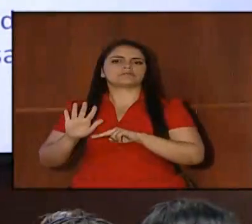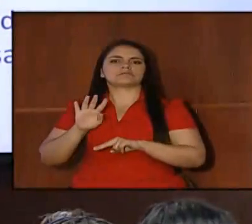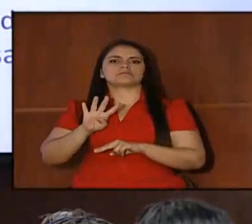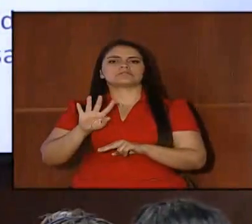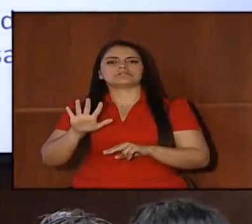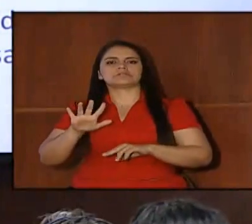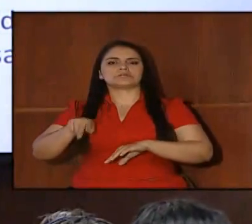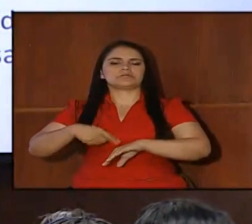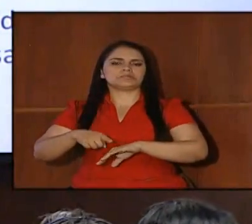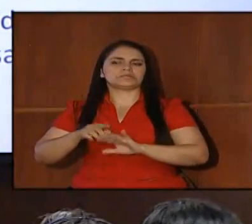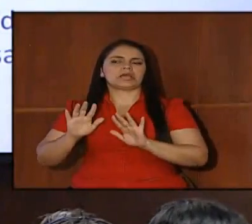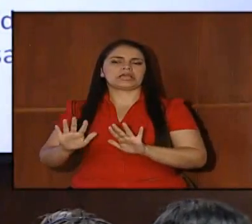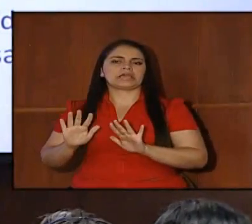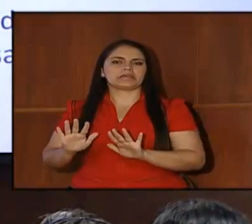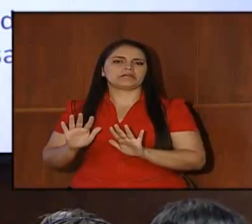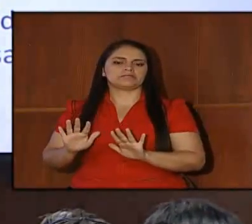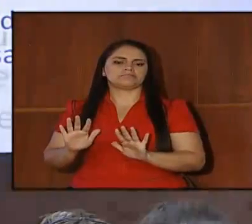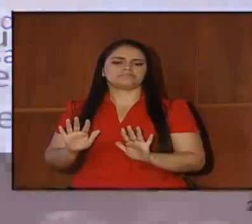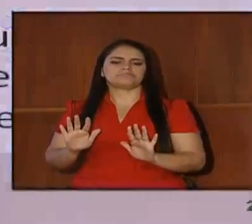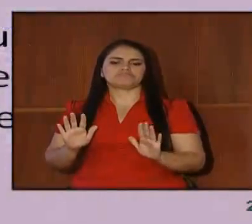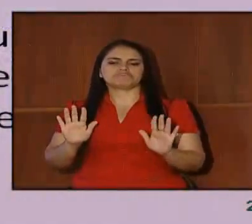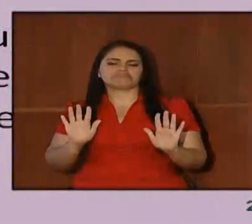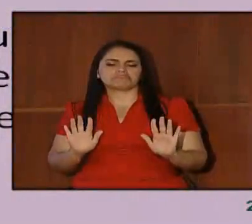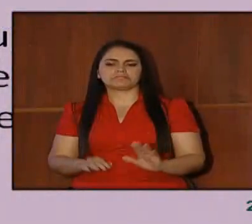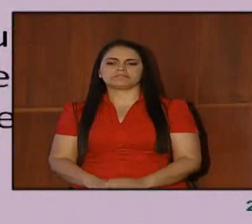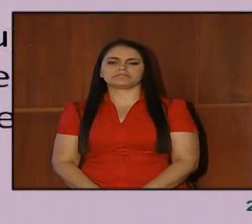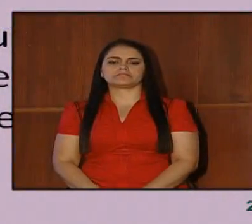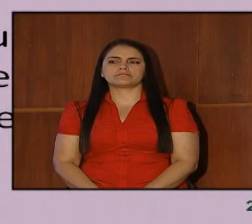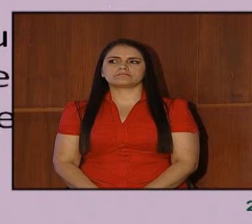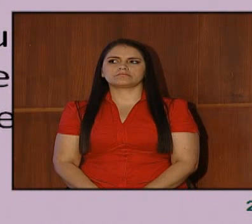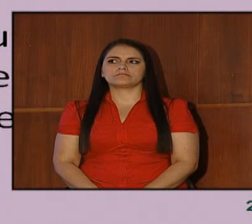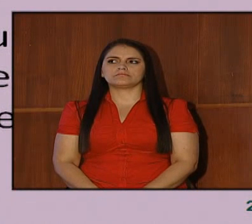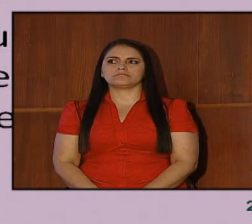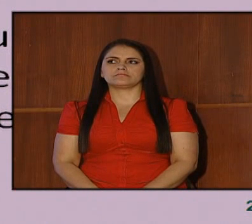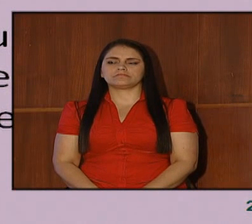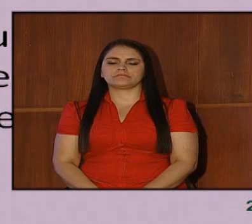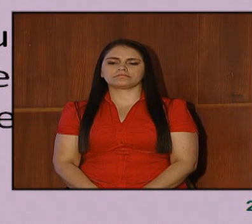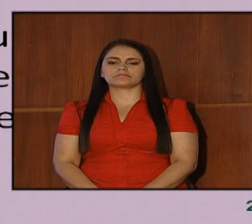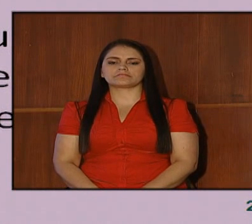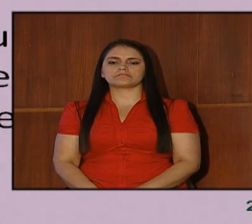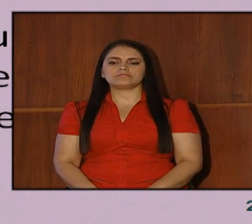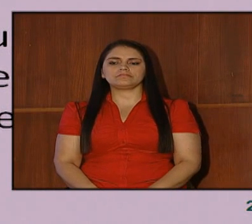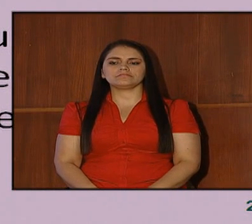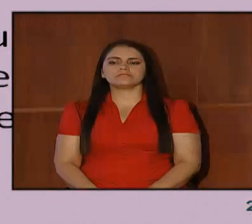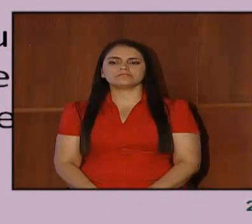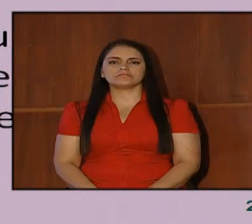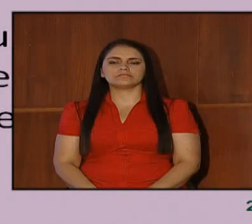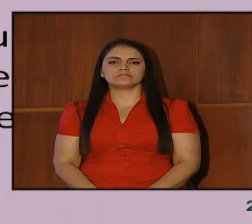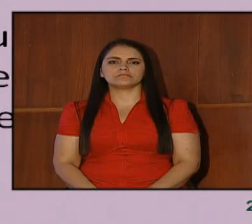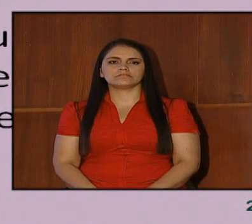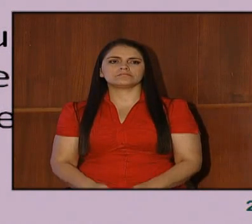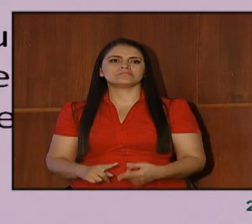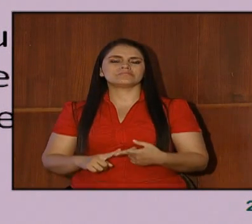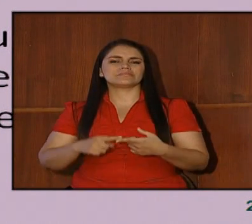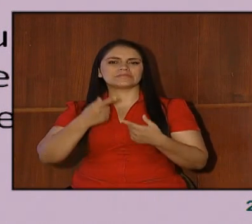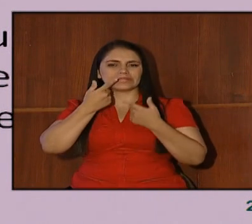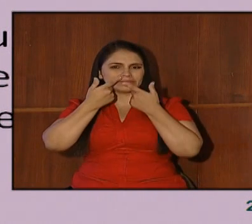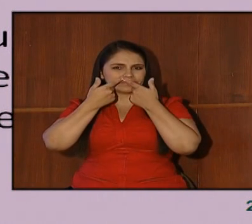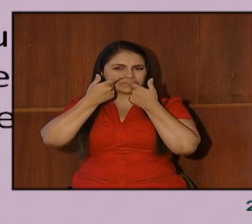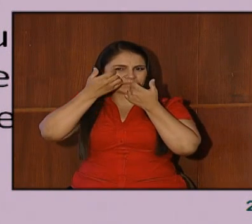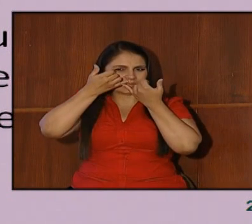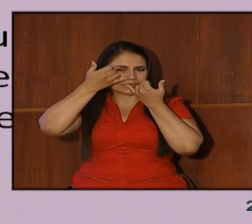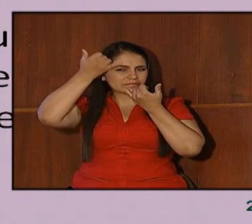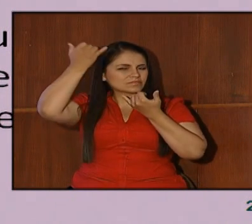horita más, otro ratico más o menos. Bueno, lave la sonda antes y después de pasar el alimento o medicación. ¿Por qué se